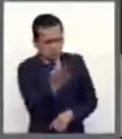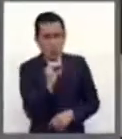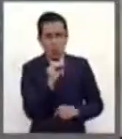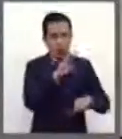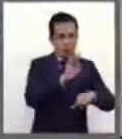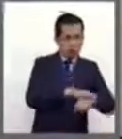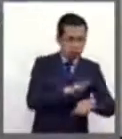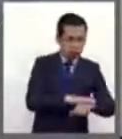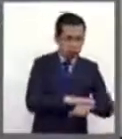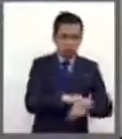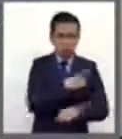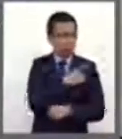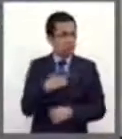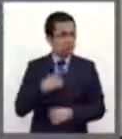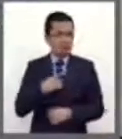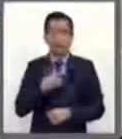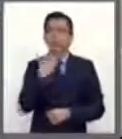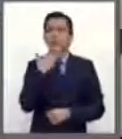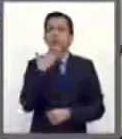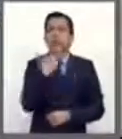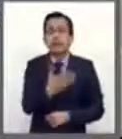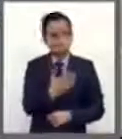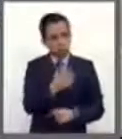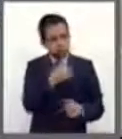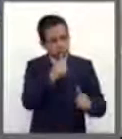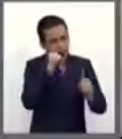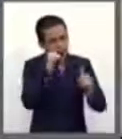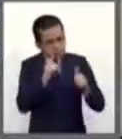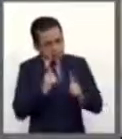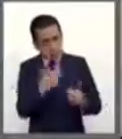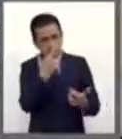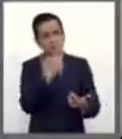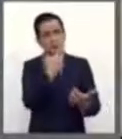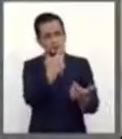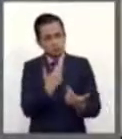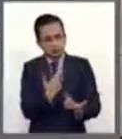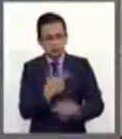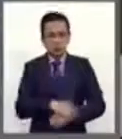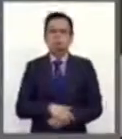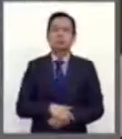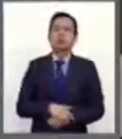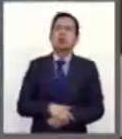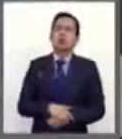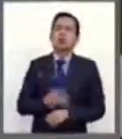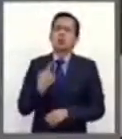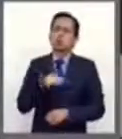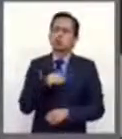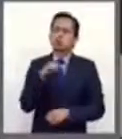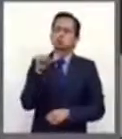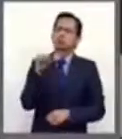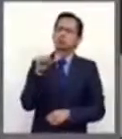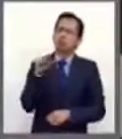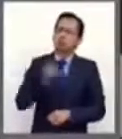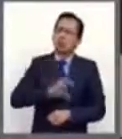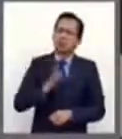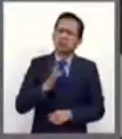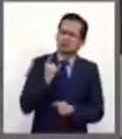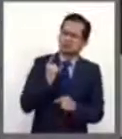atendidas con puntualidad, en virtud de que el día de hoy nos enteramos que en la